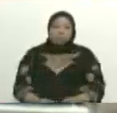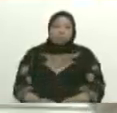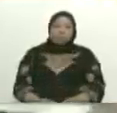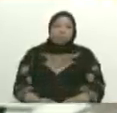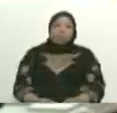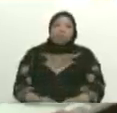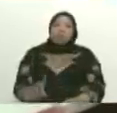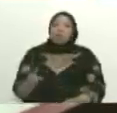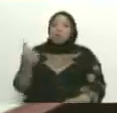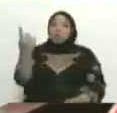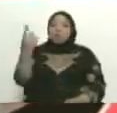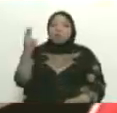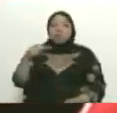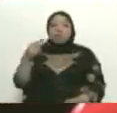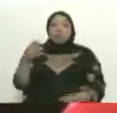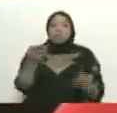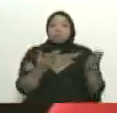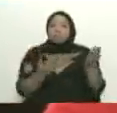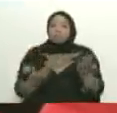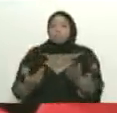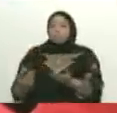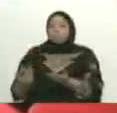Y ni una sola vez se negó a recibirlos.